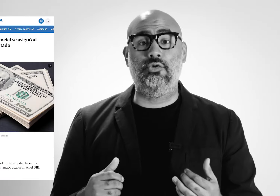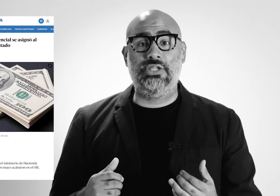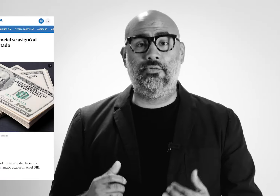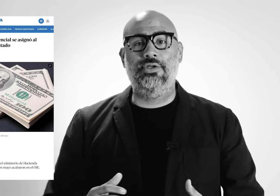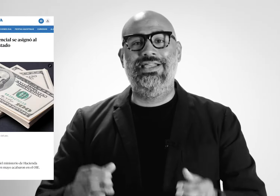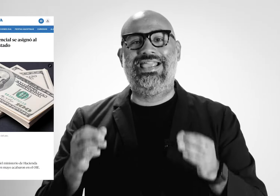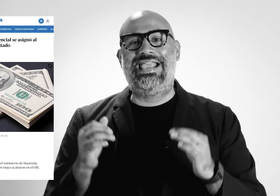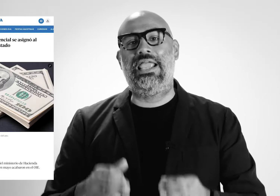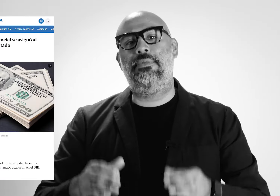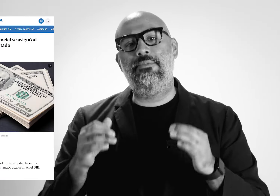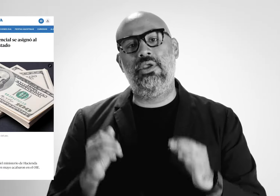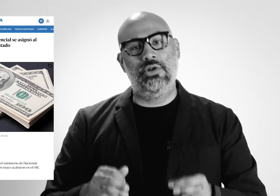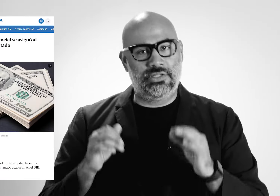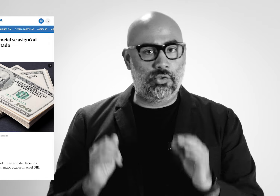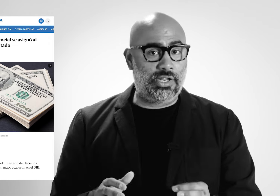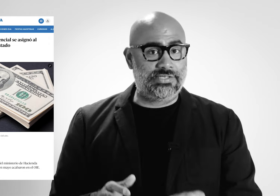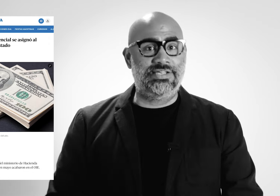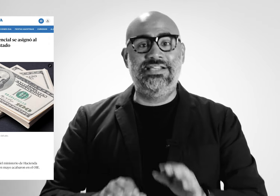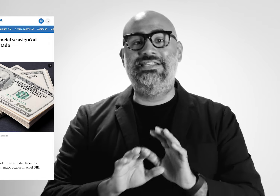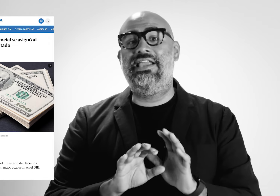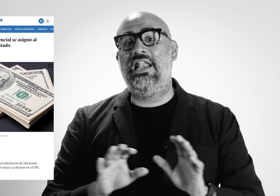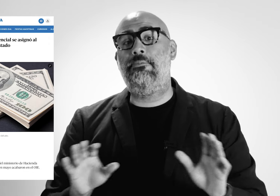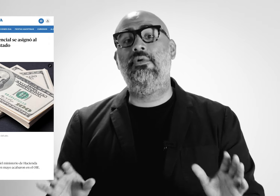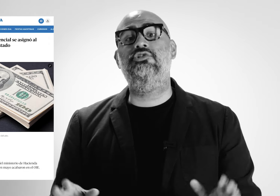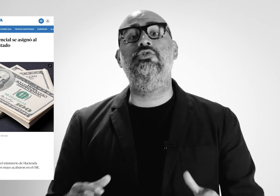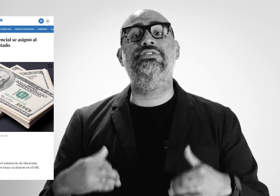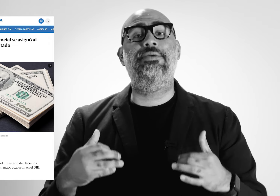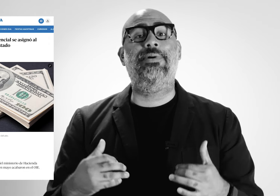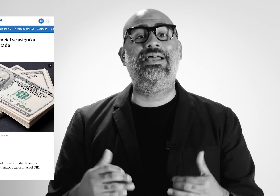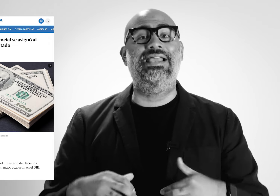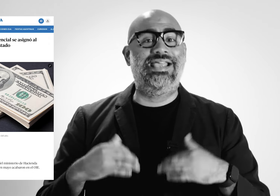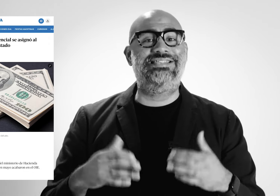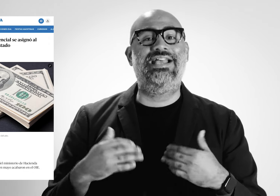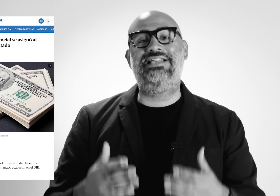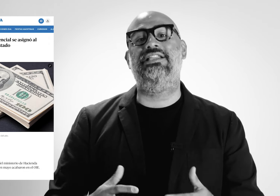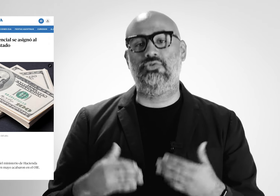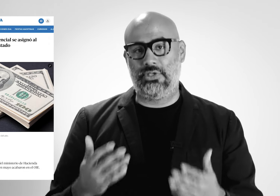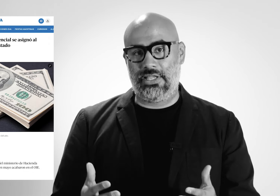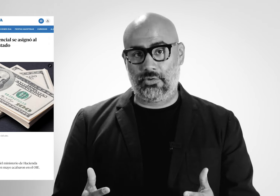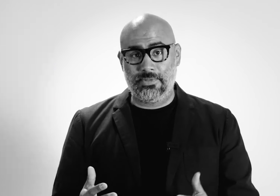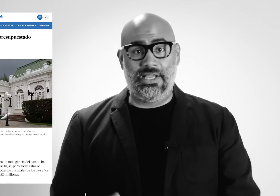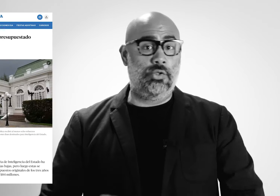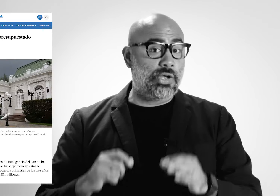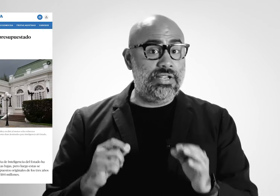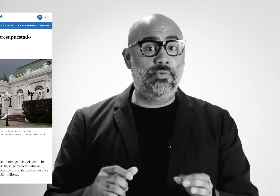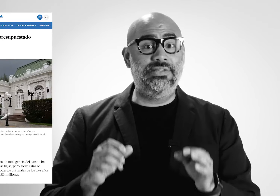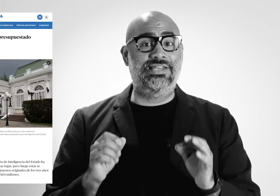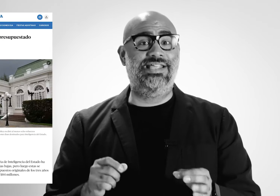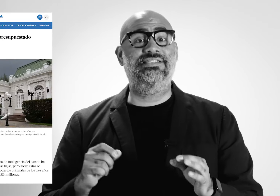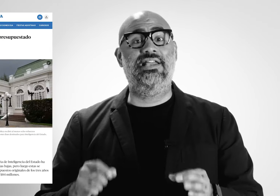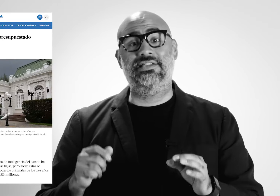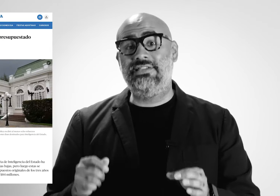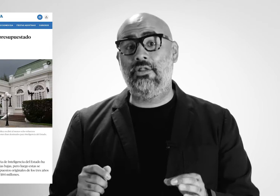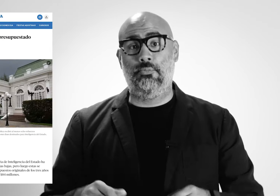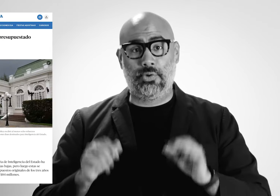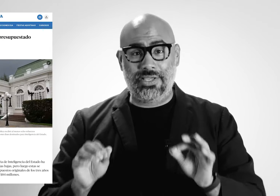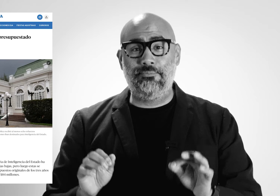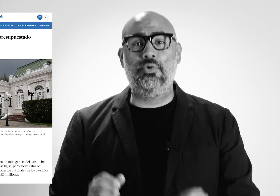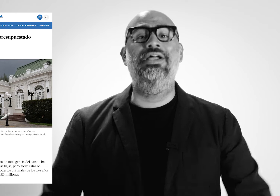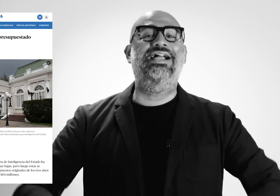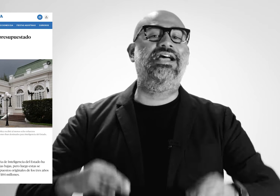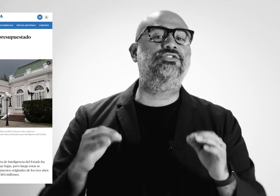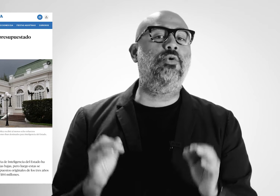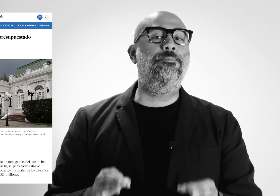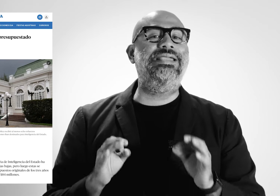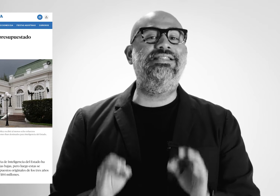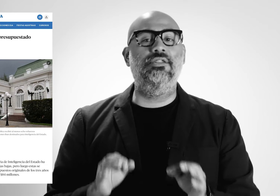en el Ejecutivo, que quema millones de dólares sin que la población sepa en qué se gasta su dinero. El organismo de inteligencia del Estado, por